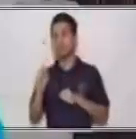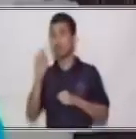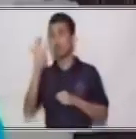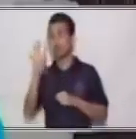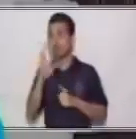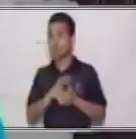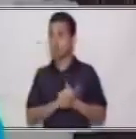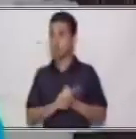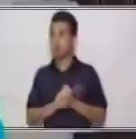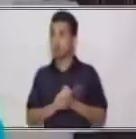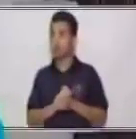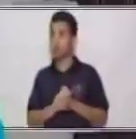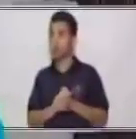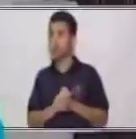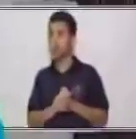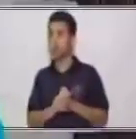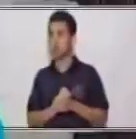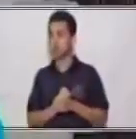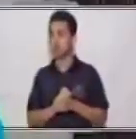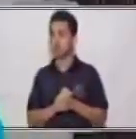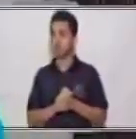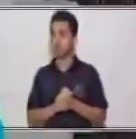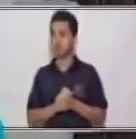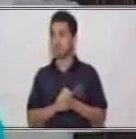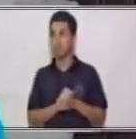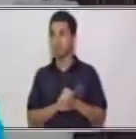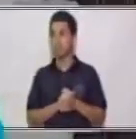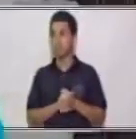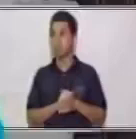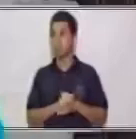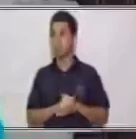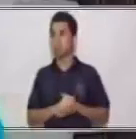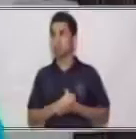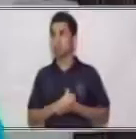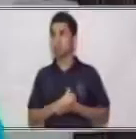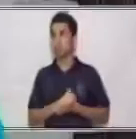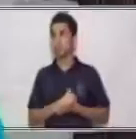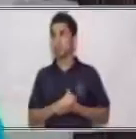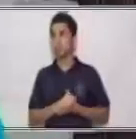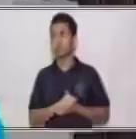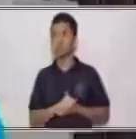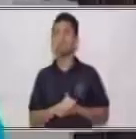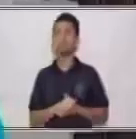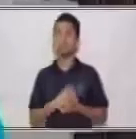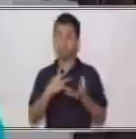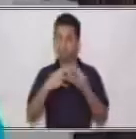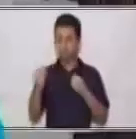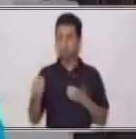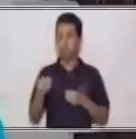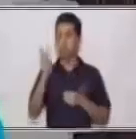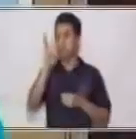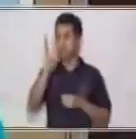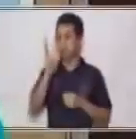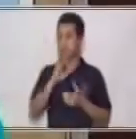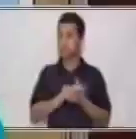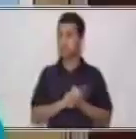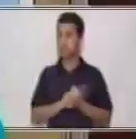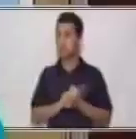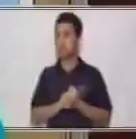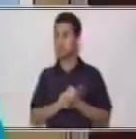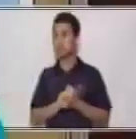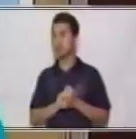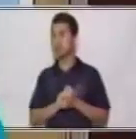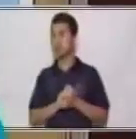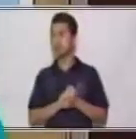4. 12 dividido 4 es igual a, muy bien, a 3. Entonces vamos a